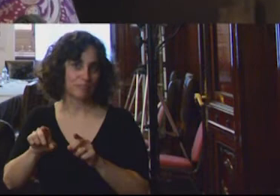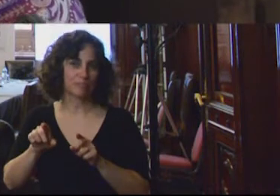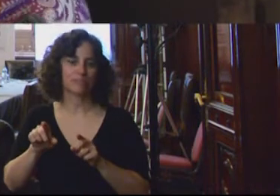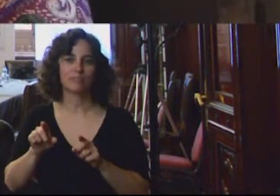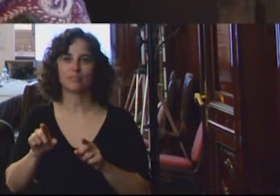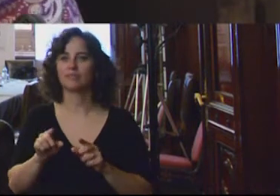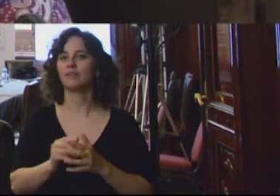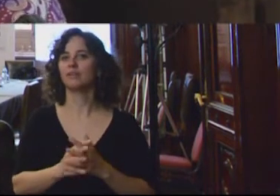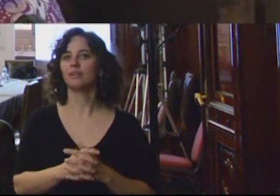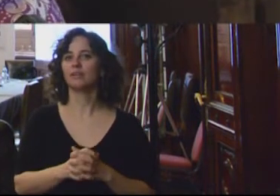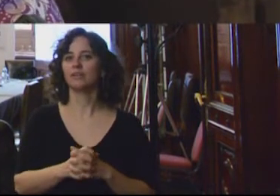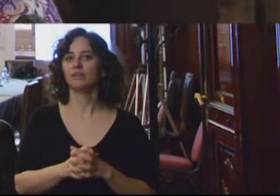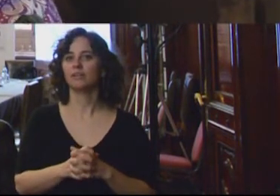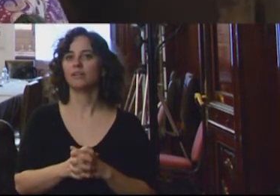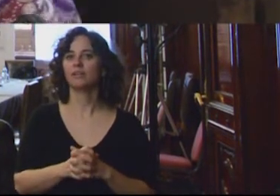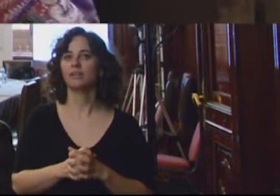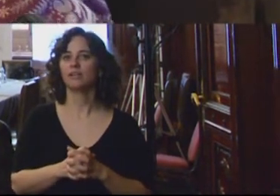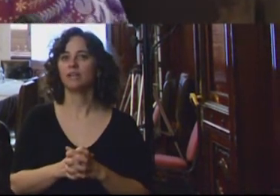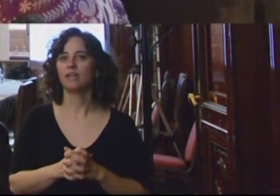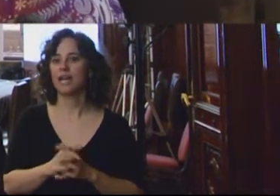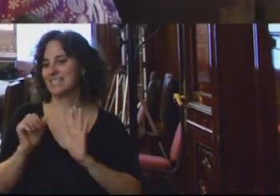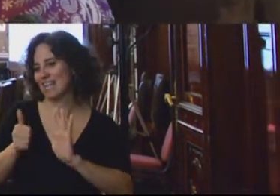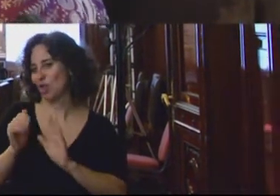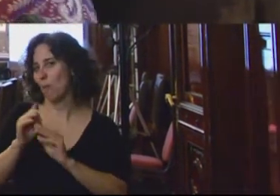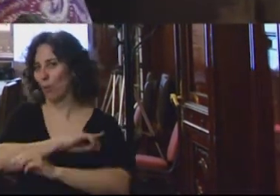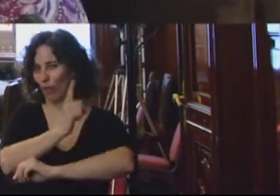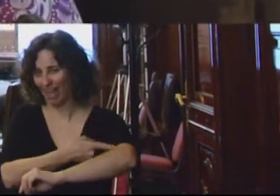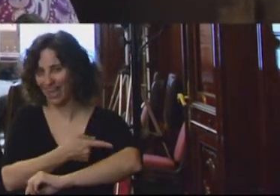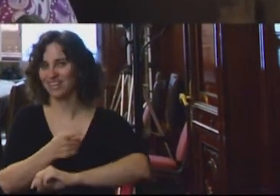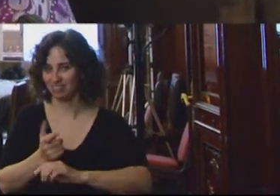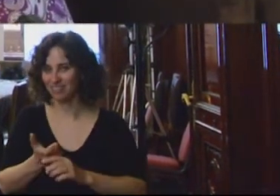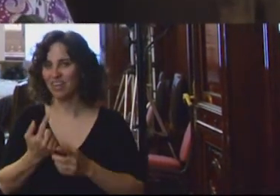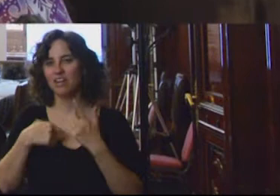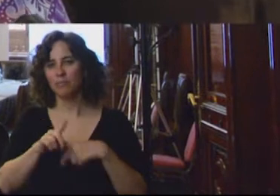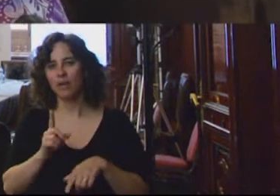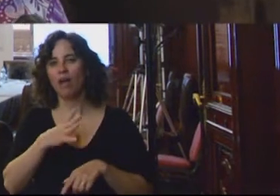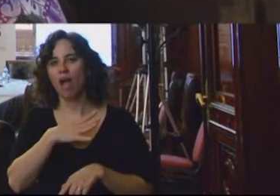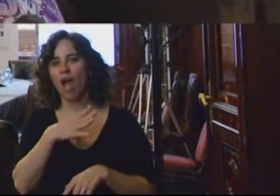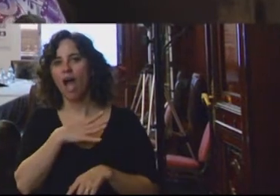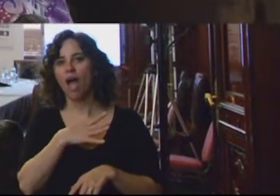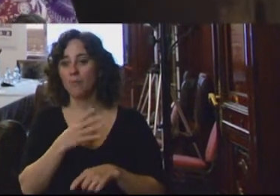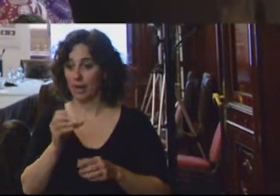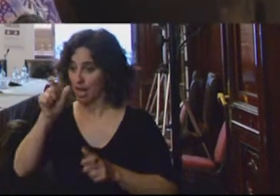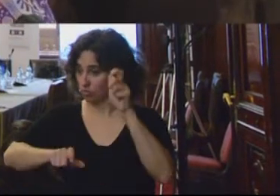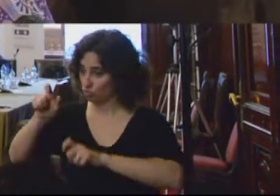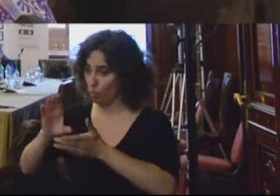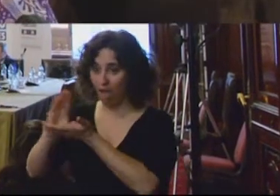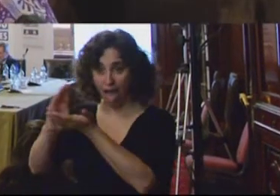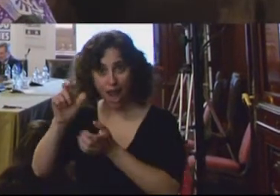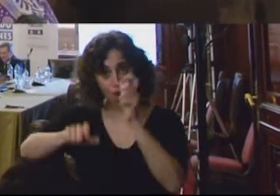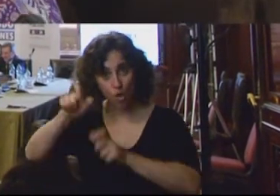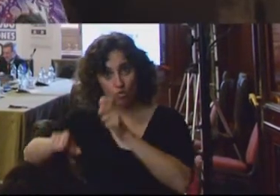sí, el sexto... sí, pero hay para los ciudadanos